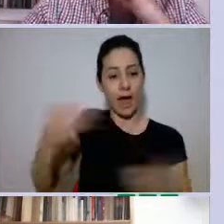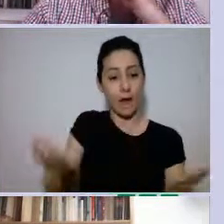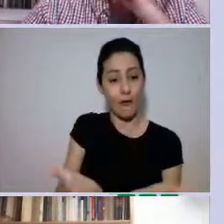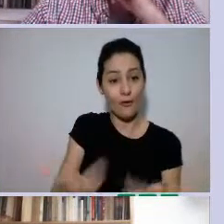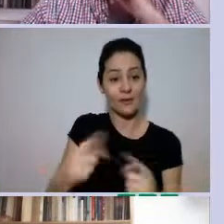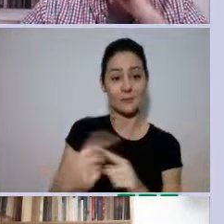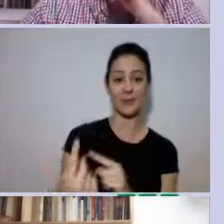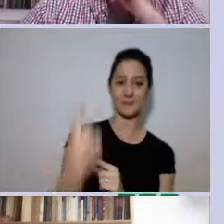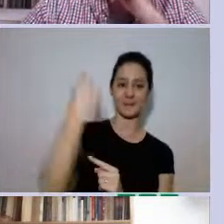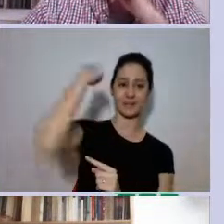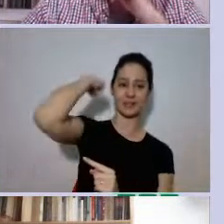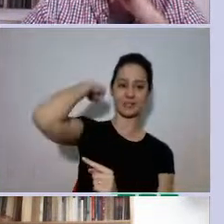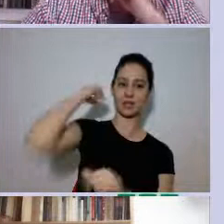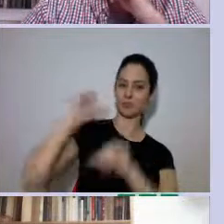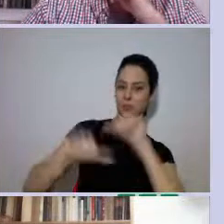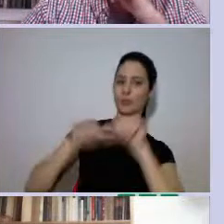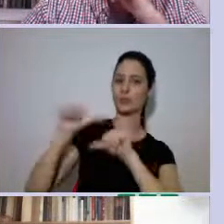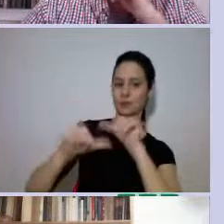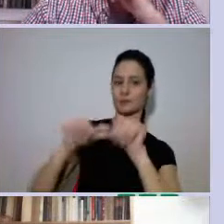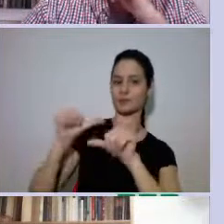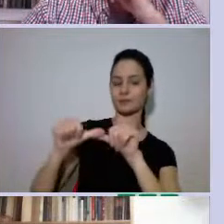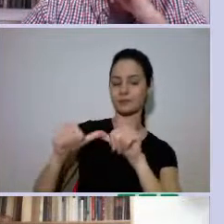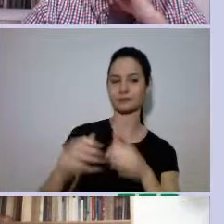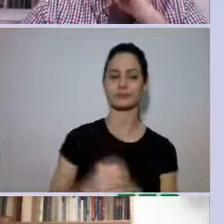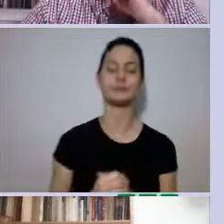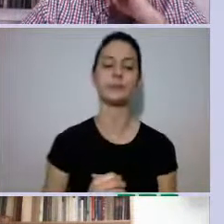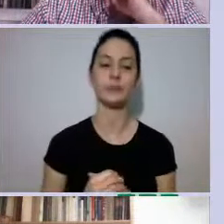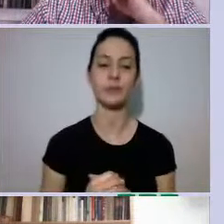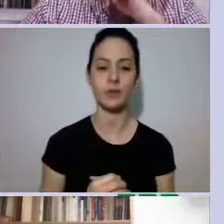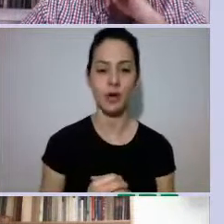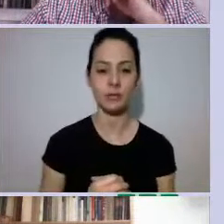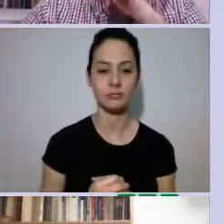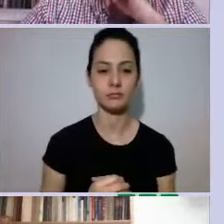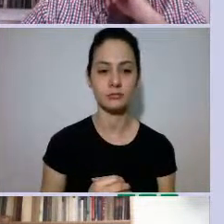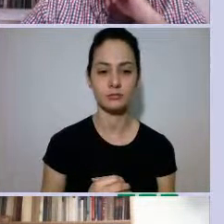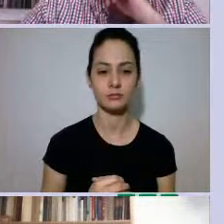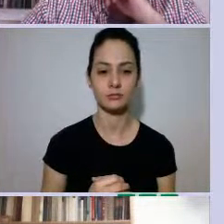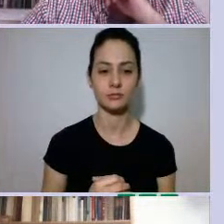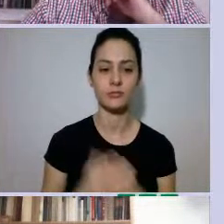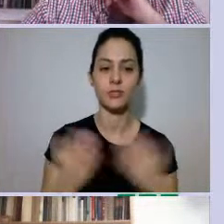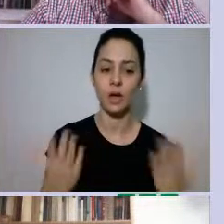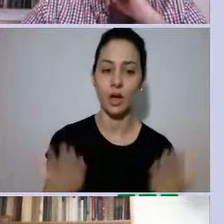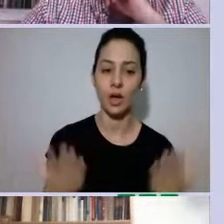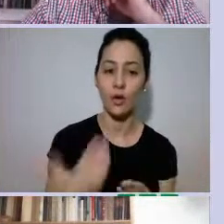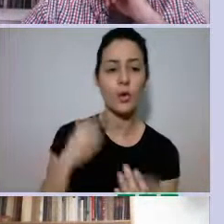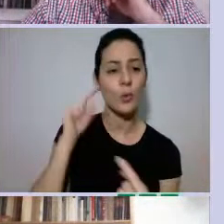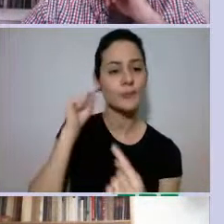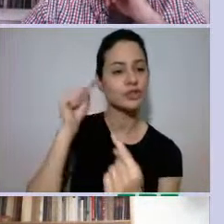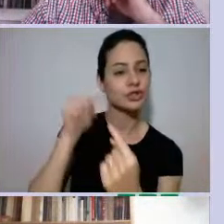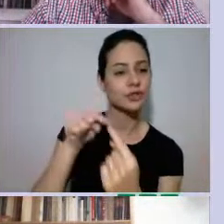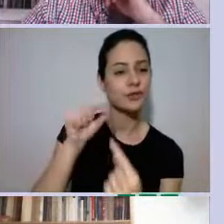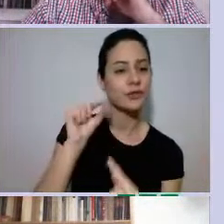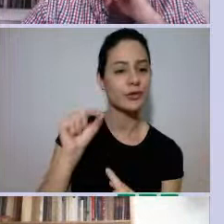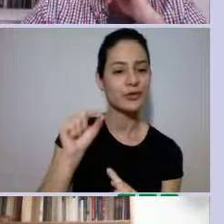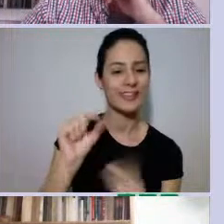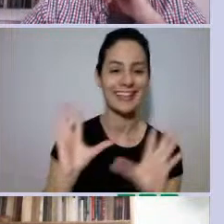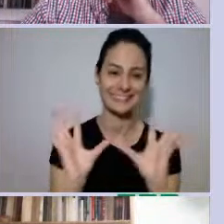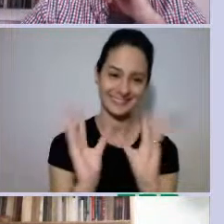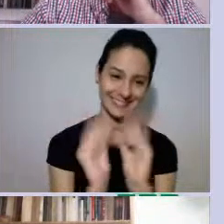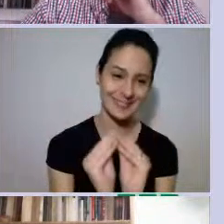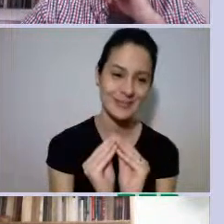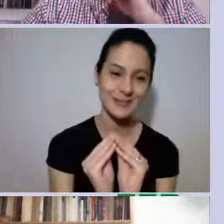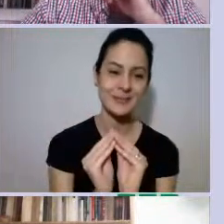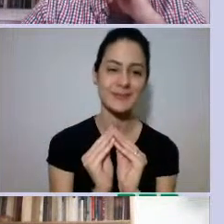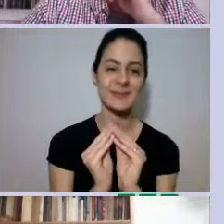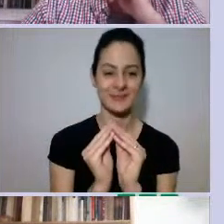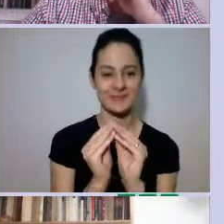se modifica. Y bien, hasta acá estoy llegando. Mi intención era brevemente y